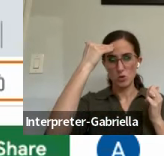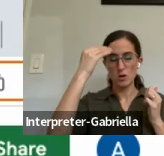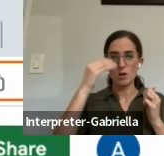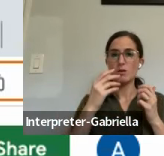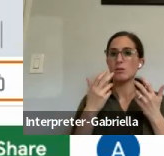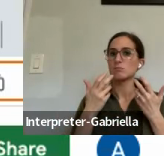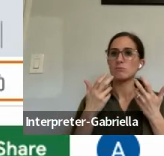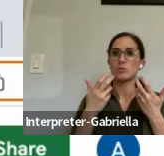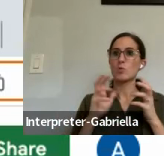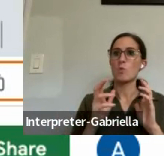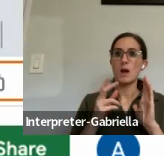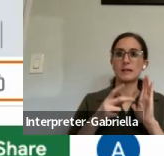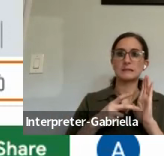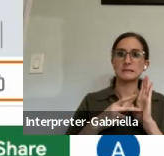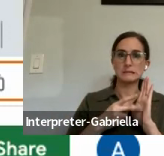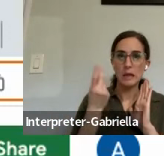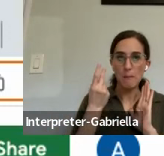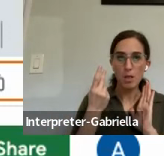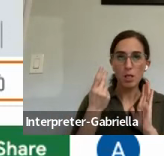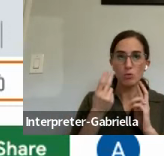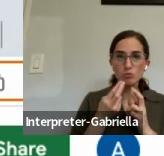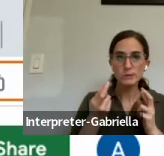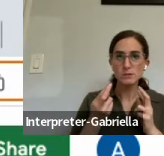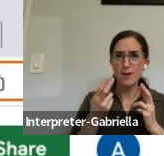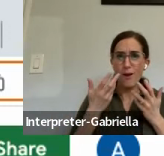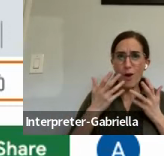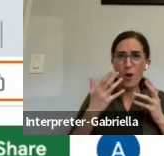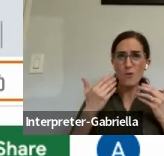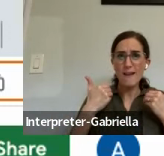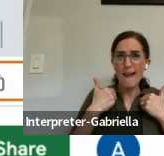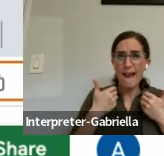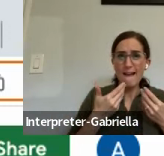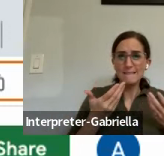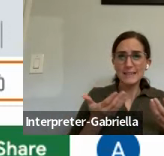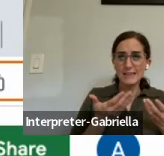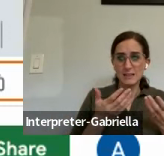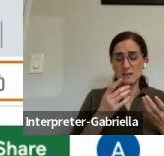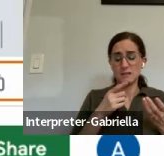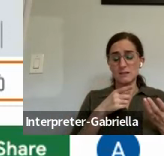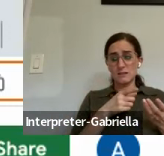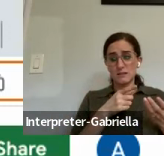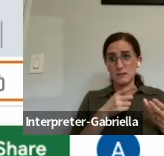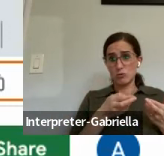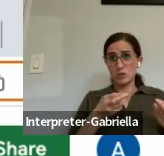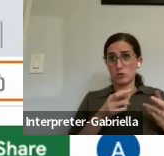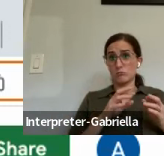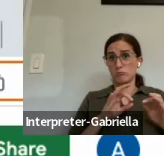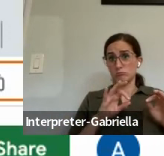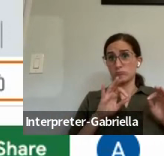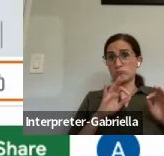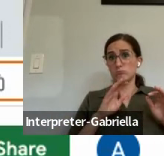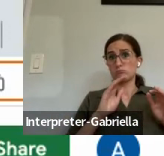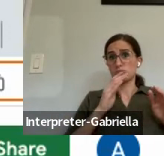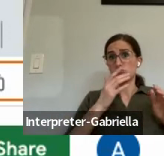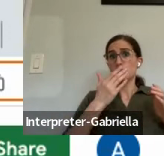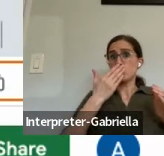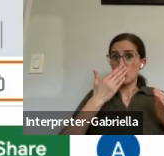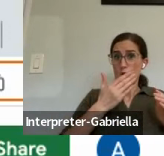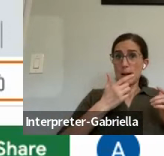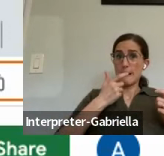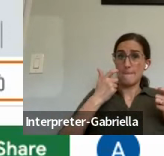duplicating some of the resources that already exist within Boulder County. And they're significant and they're expected to increase after July